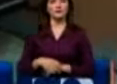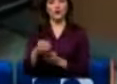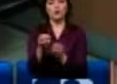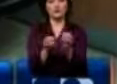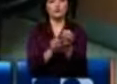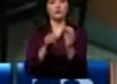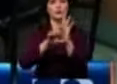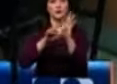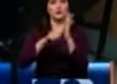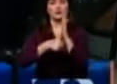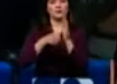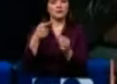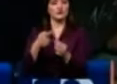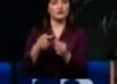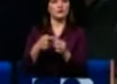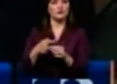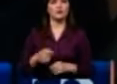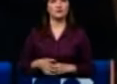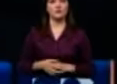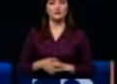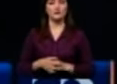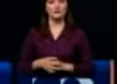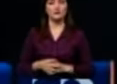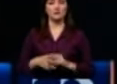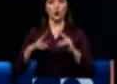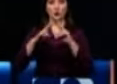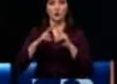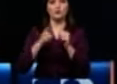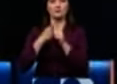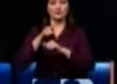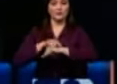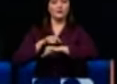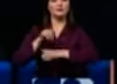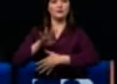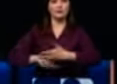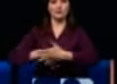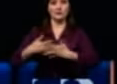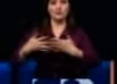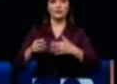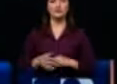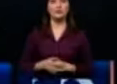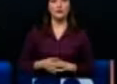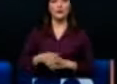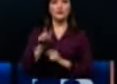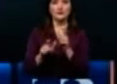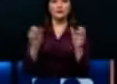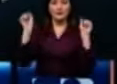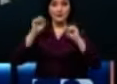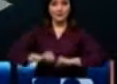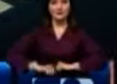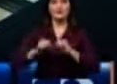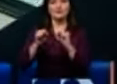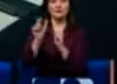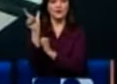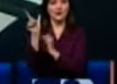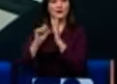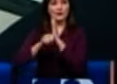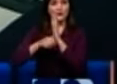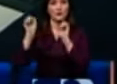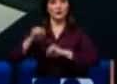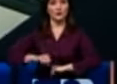del registro civil de Quito para conocer principalmente este horario que se ha ampliado en estos momentos para que los ciudadanos puedan sacar su